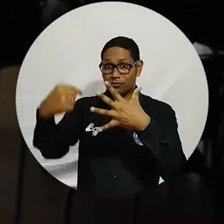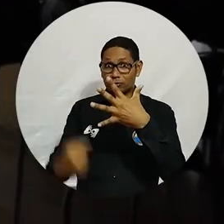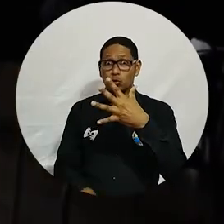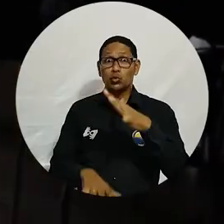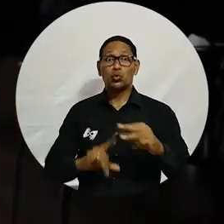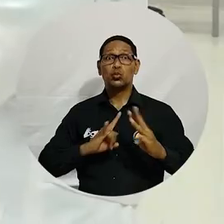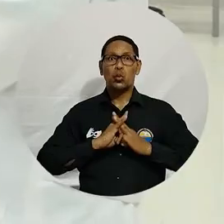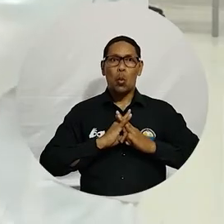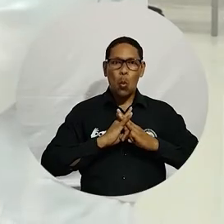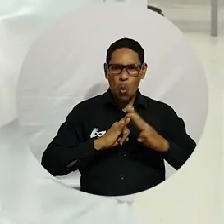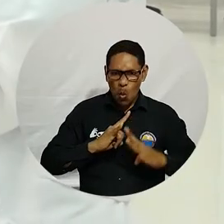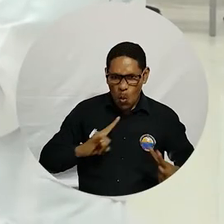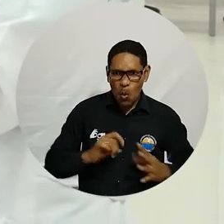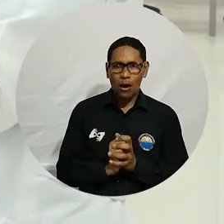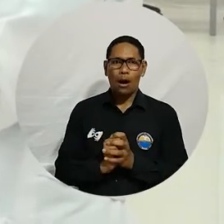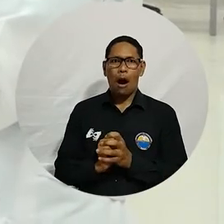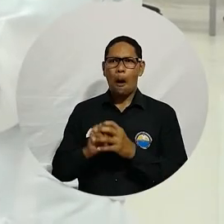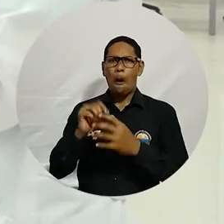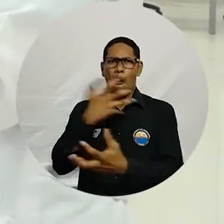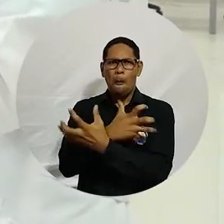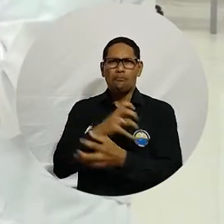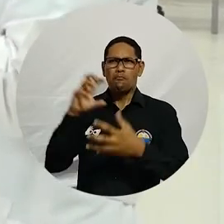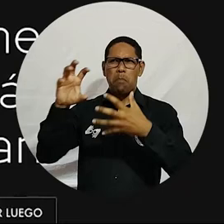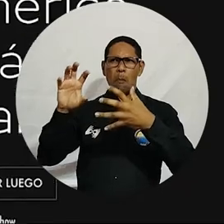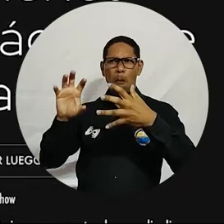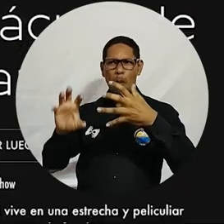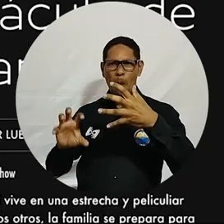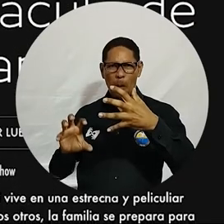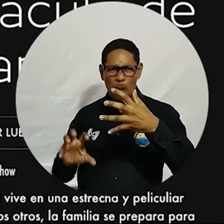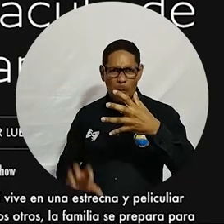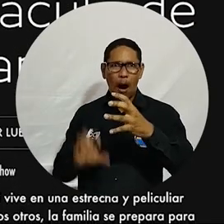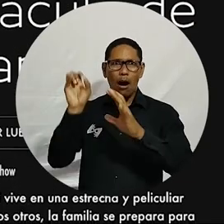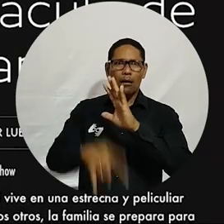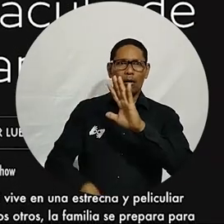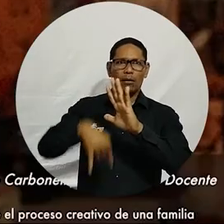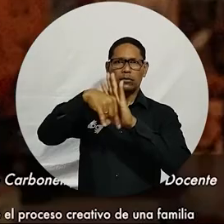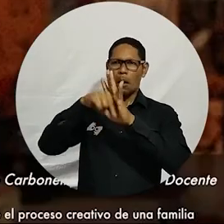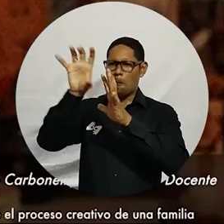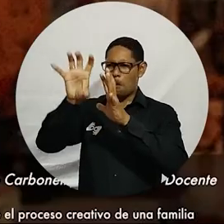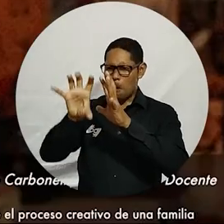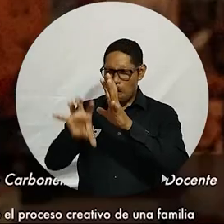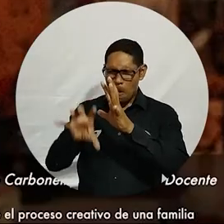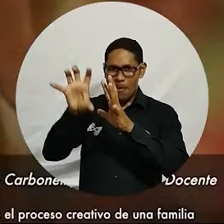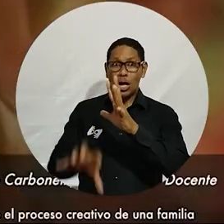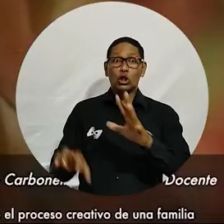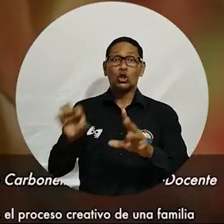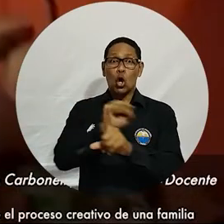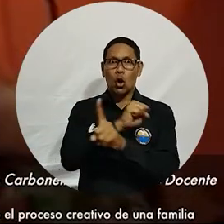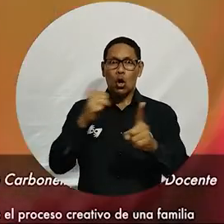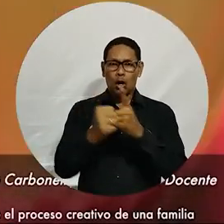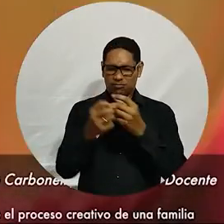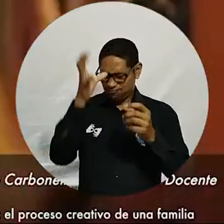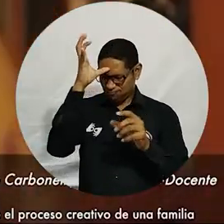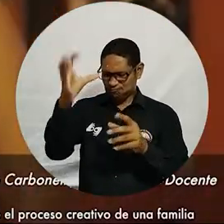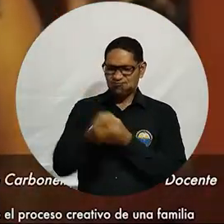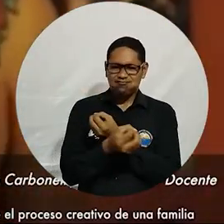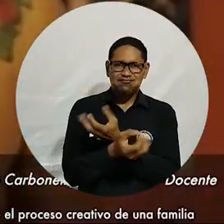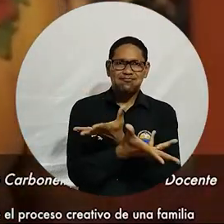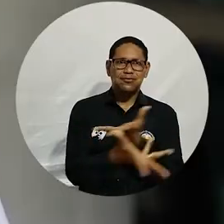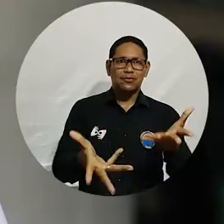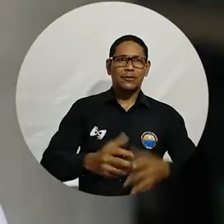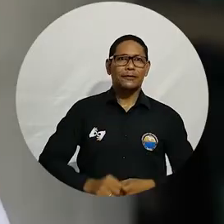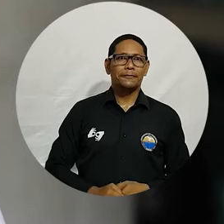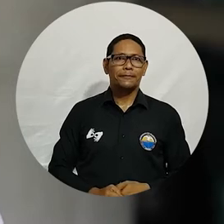Editorial Unimagdalena, el Centro de Colecciones Científicas, podcasts, programas y productos de apropiación social del